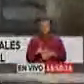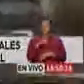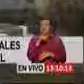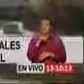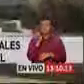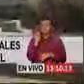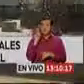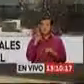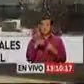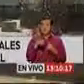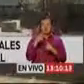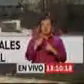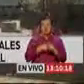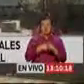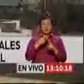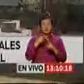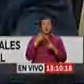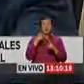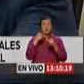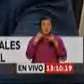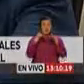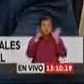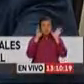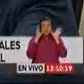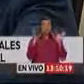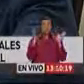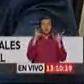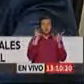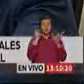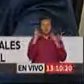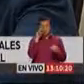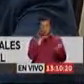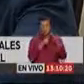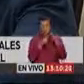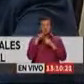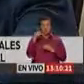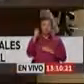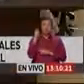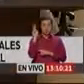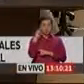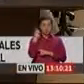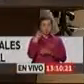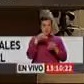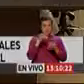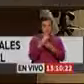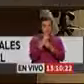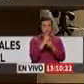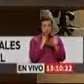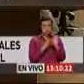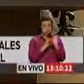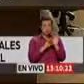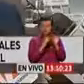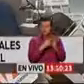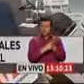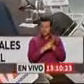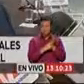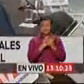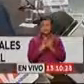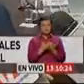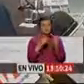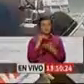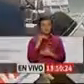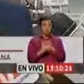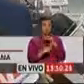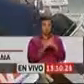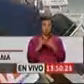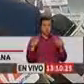no ocurriría hasta finalizar este año y que será sujeto de análisis el próximo viernes en el Pleno del Consejo de Participación. Ya el proceso